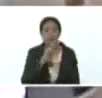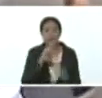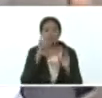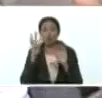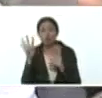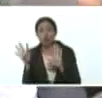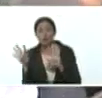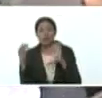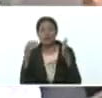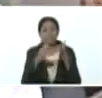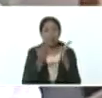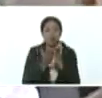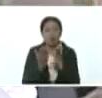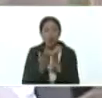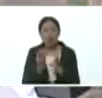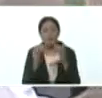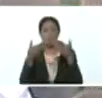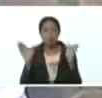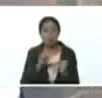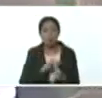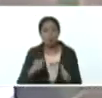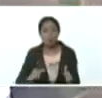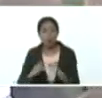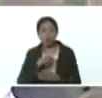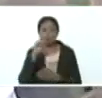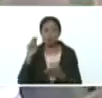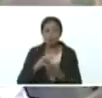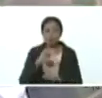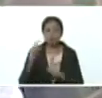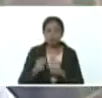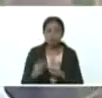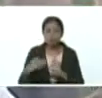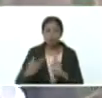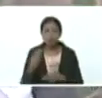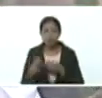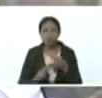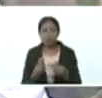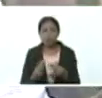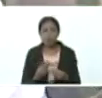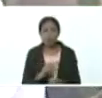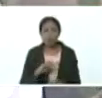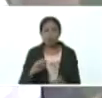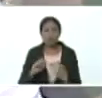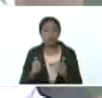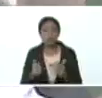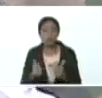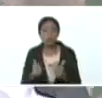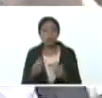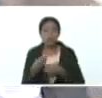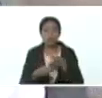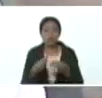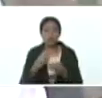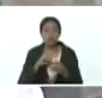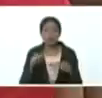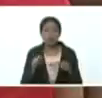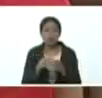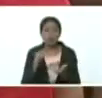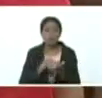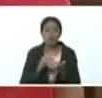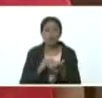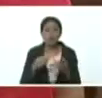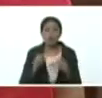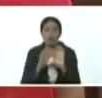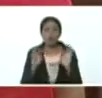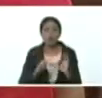29.000 escuelas públicas y privadas a nivel nacional y contempla esas cosas. Eliminación de criaderos, abatización, que es colocar la